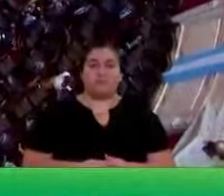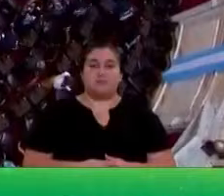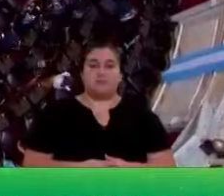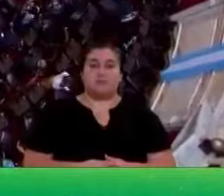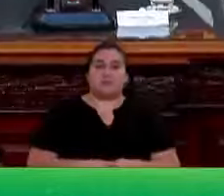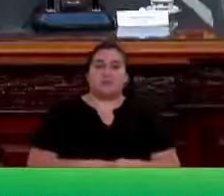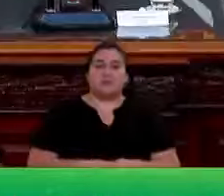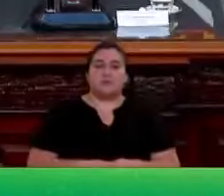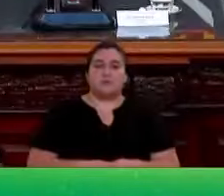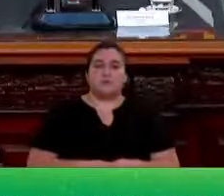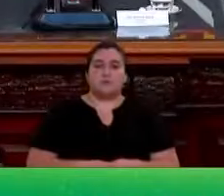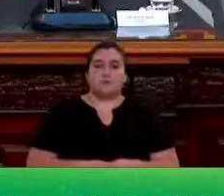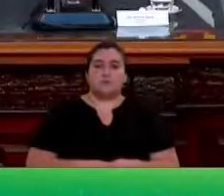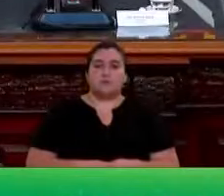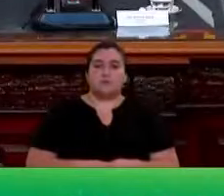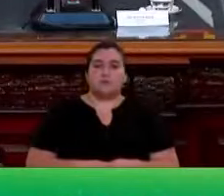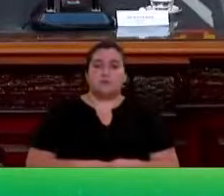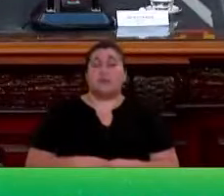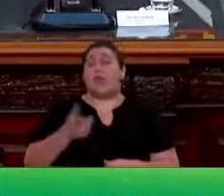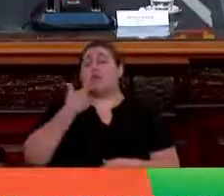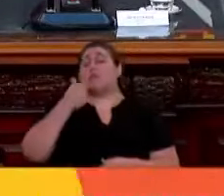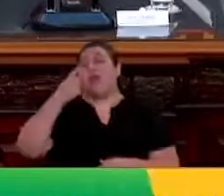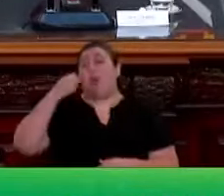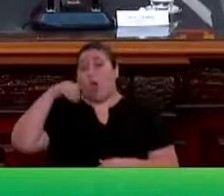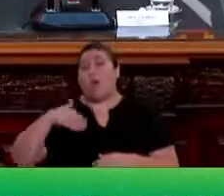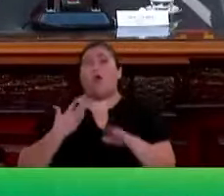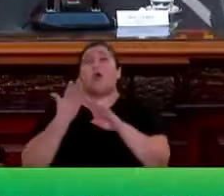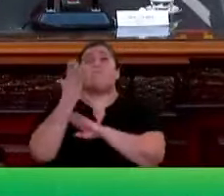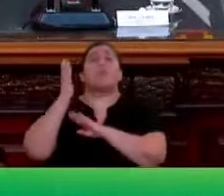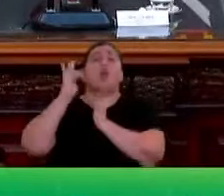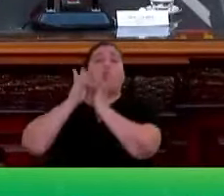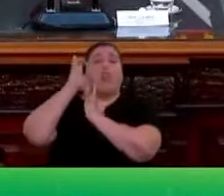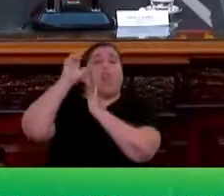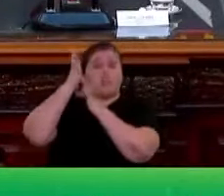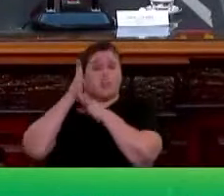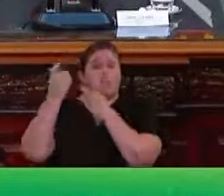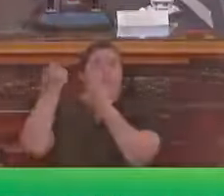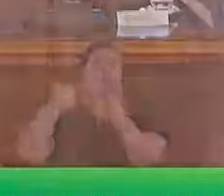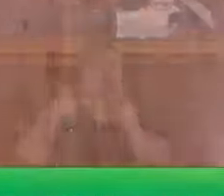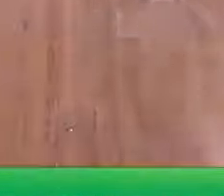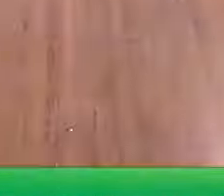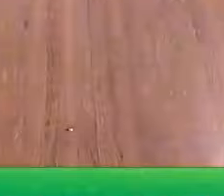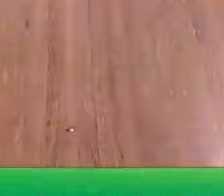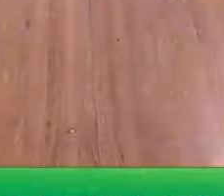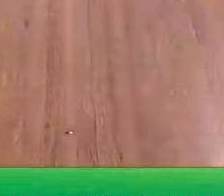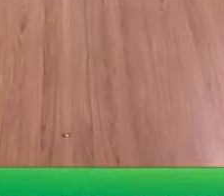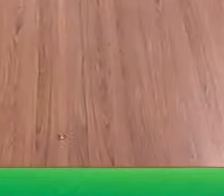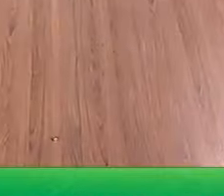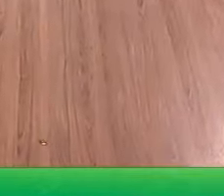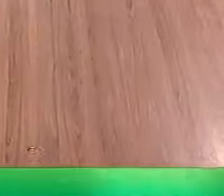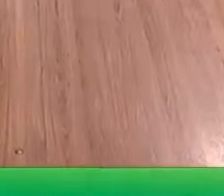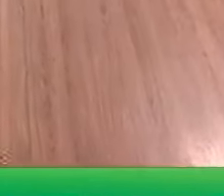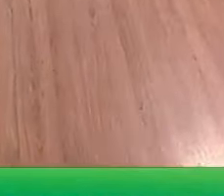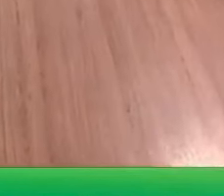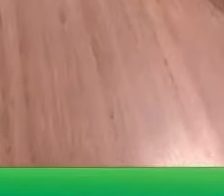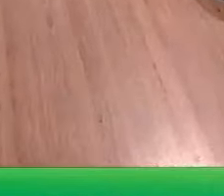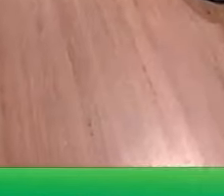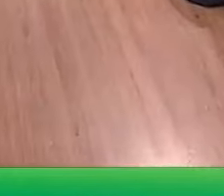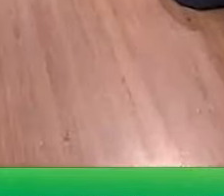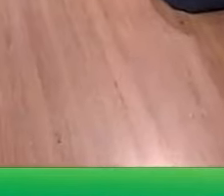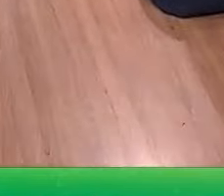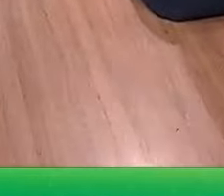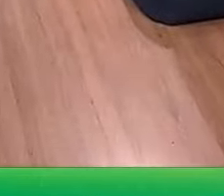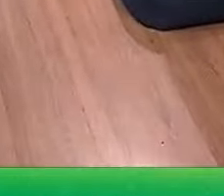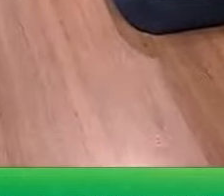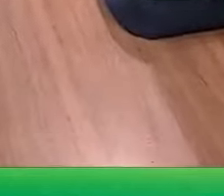batalla contra la corrupción, contra la desidia, Ahora, pero la política. Ignacio, Sí. perdóname, hablando de esto, siguiendo con esta línea, después de que